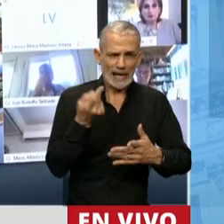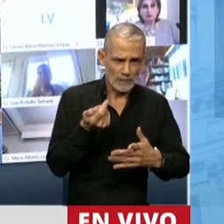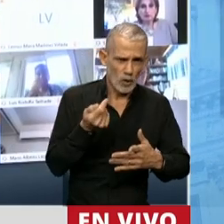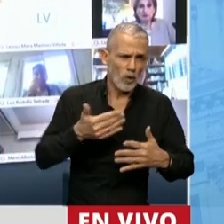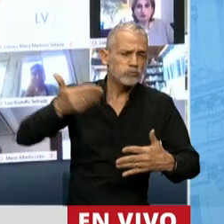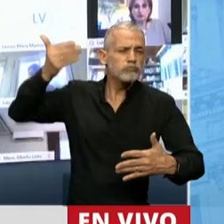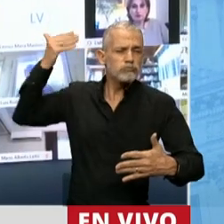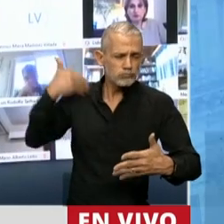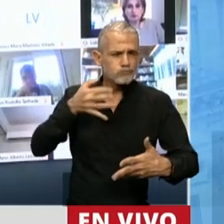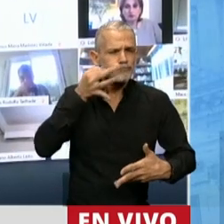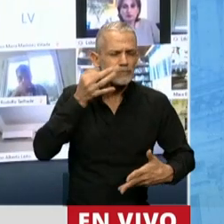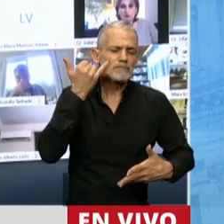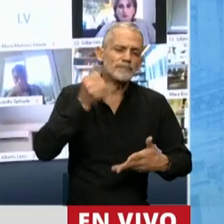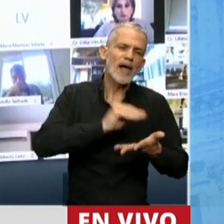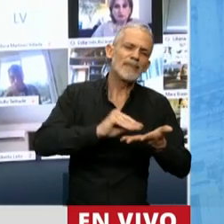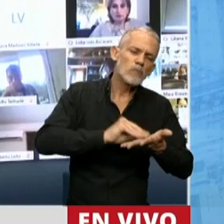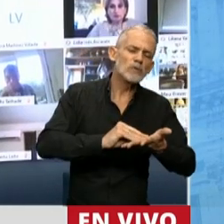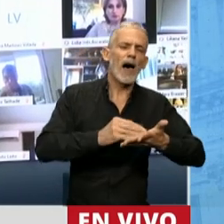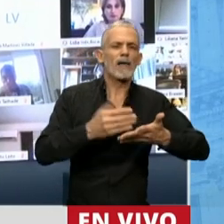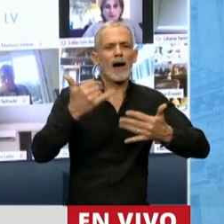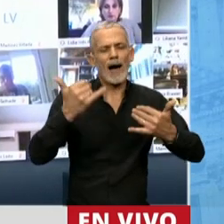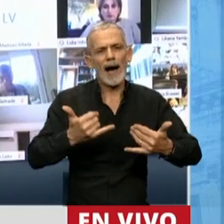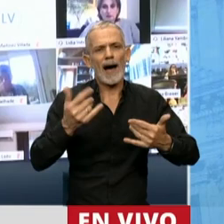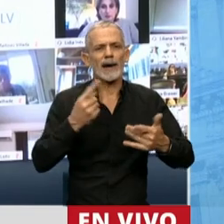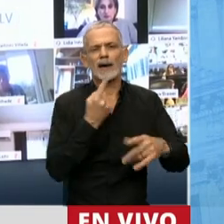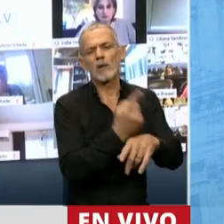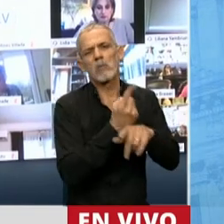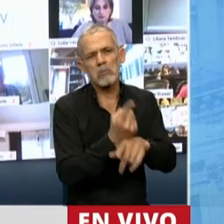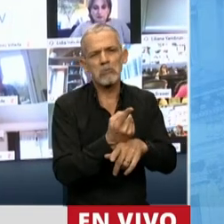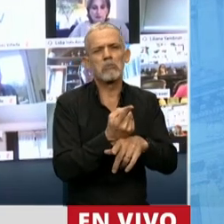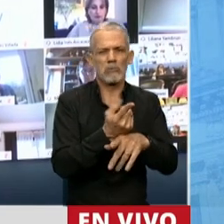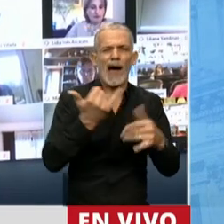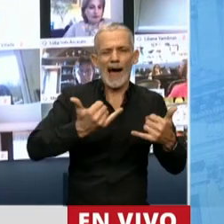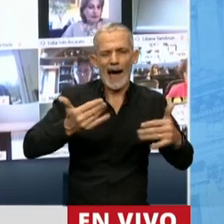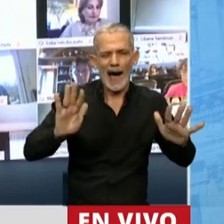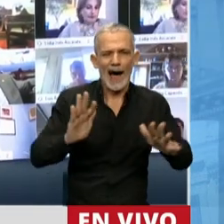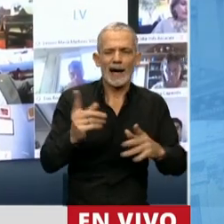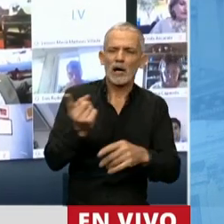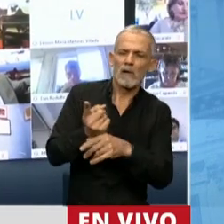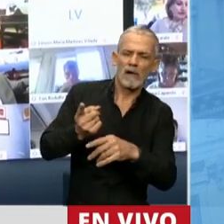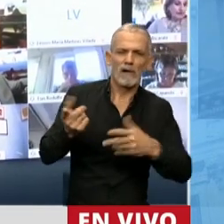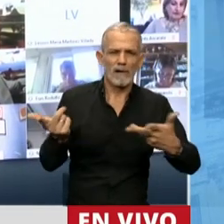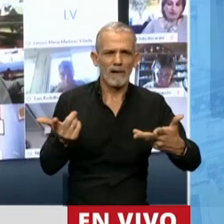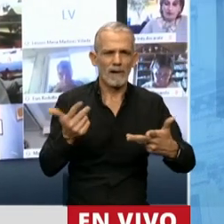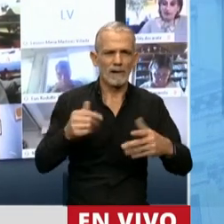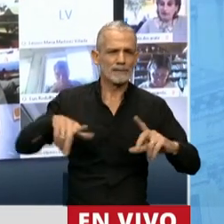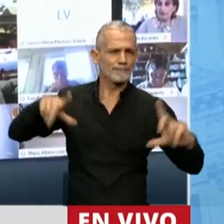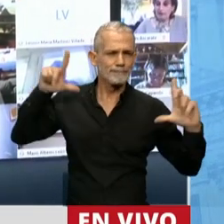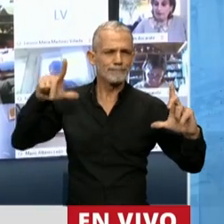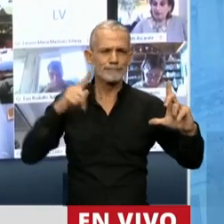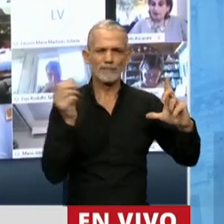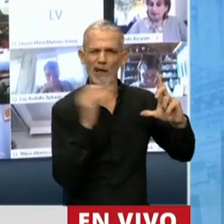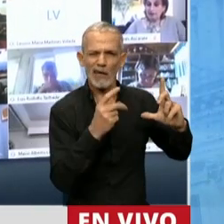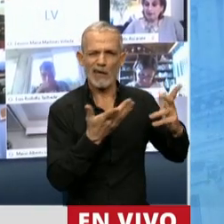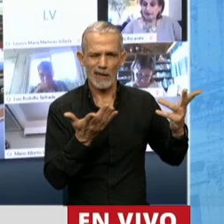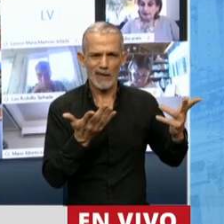tan reciente, legisladores que han sido insultados, legisladores que han sido escrachados,